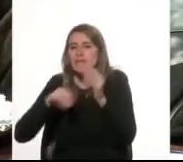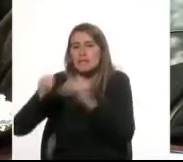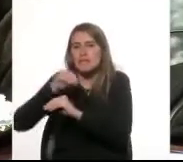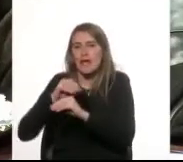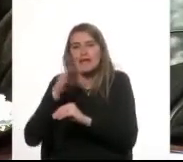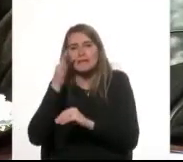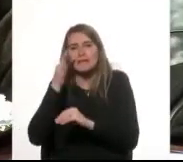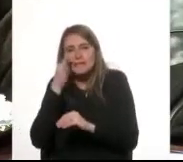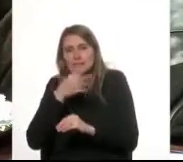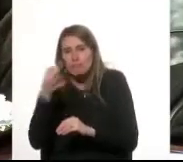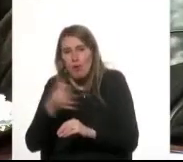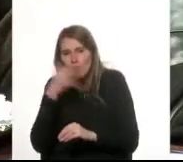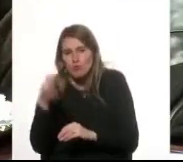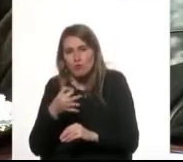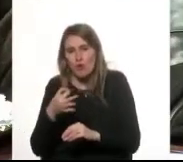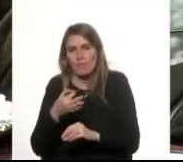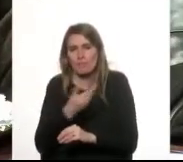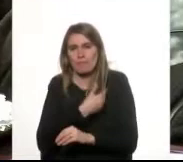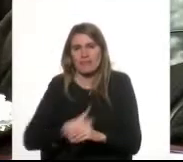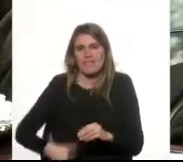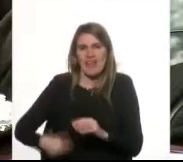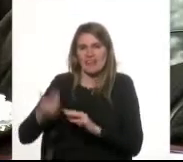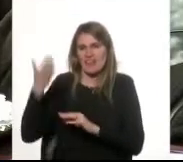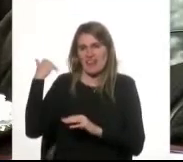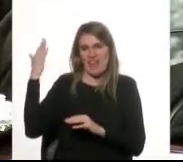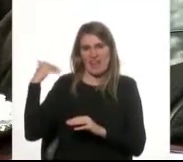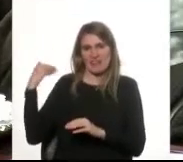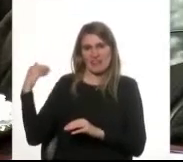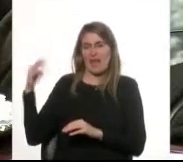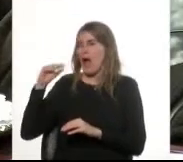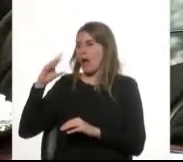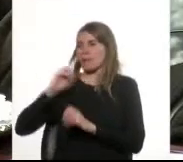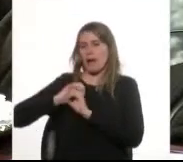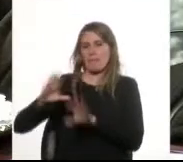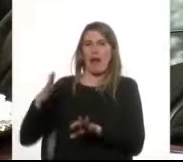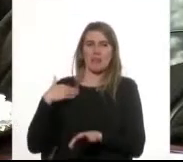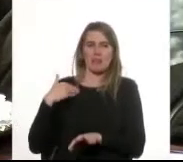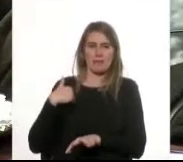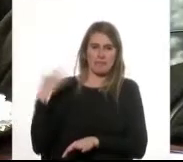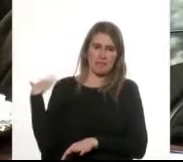de presidentes que me han que se dieron y que lo hicieron.